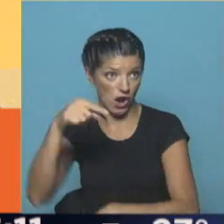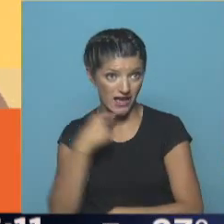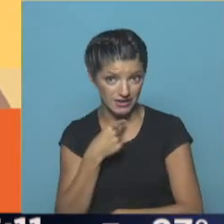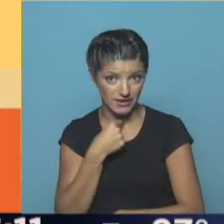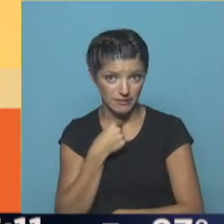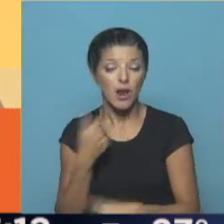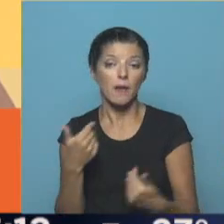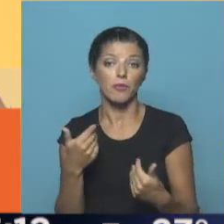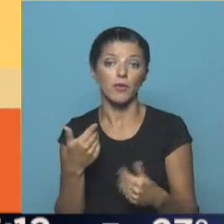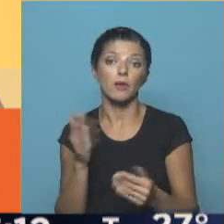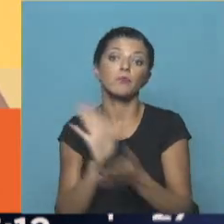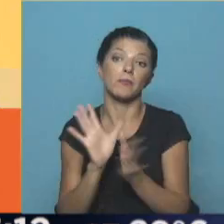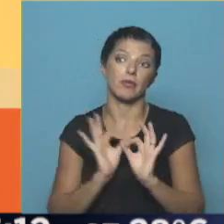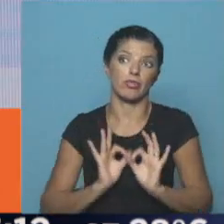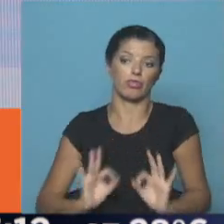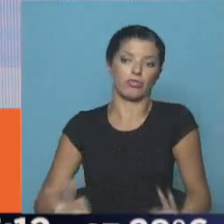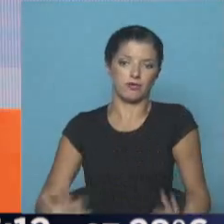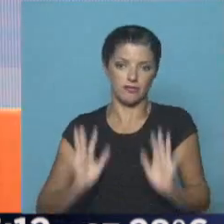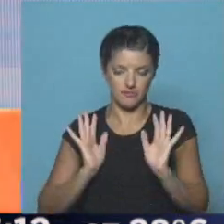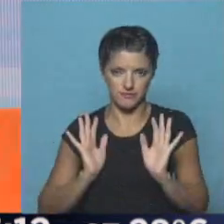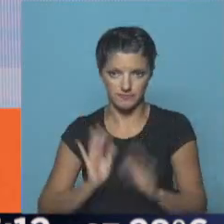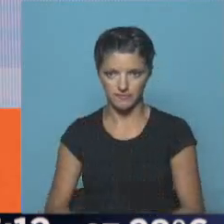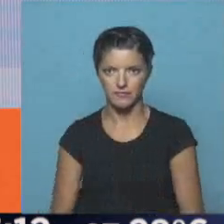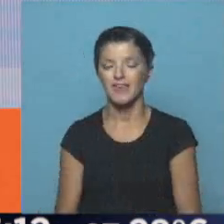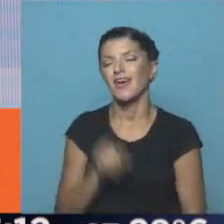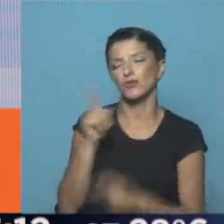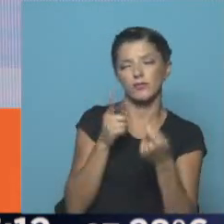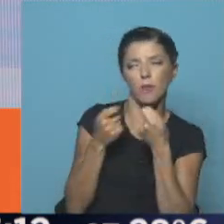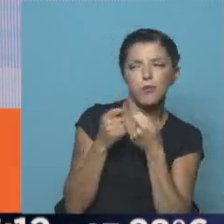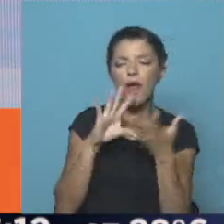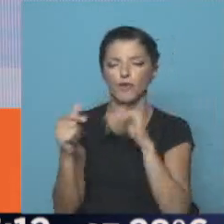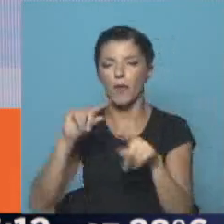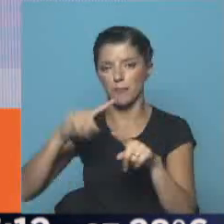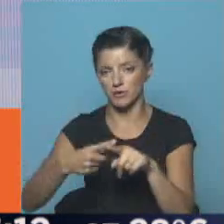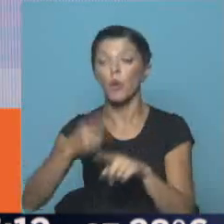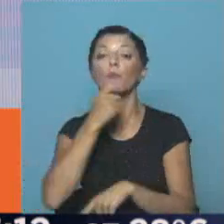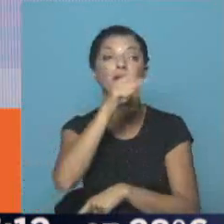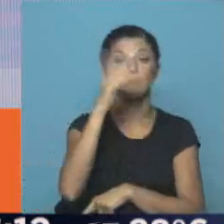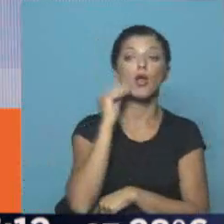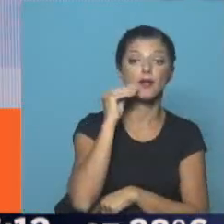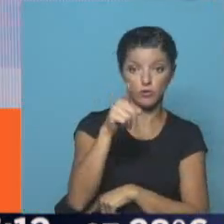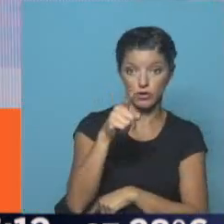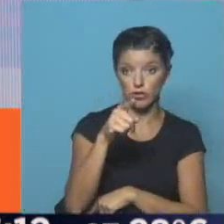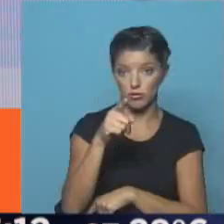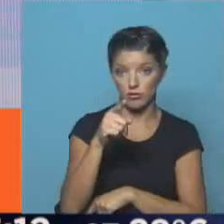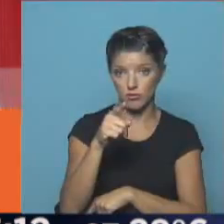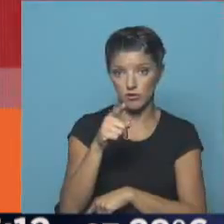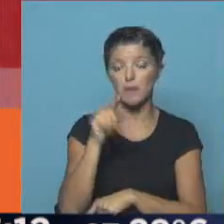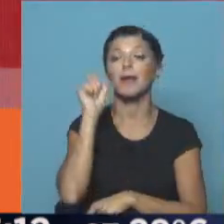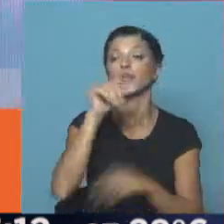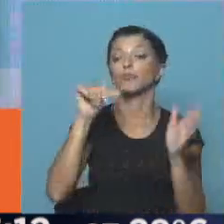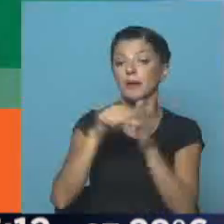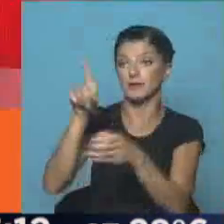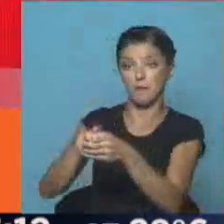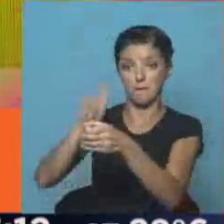salir elegantemente de ciertas cuestiones. Es con lo que especulan los políticos, como ocurrió en el Reino Unido, para sacar a su país